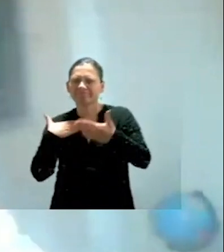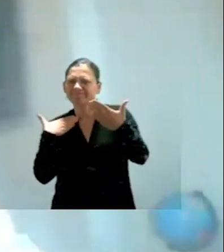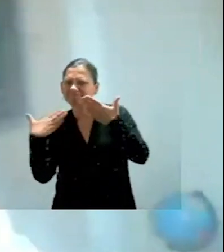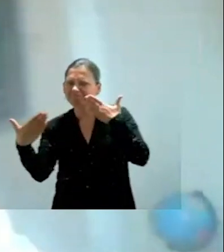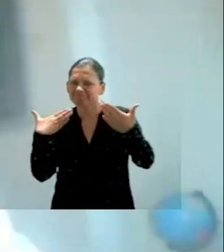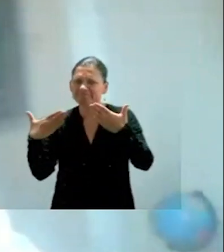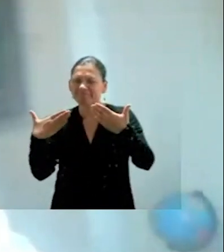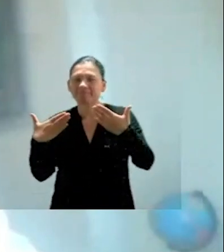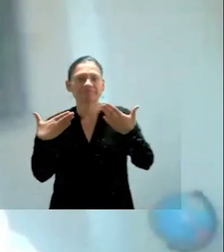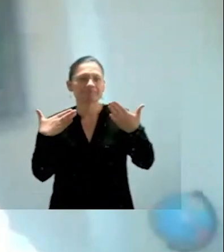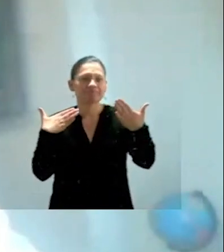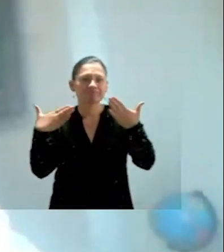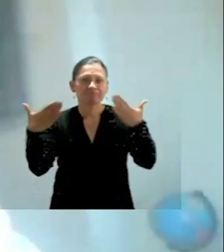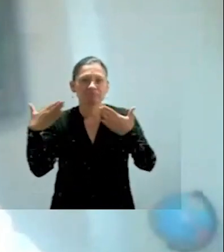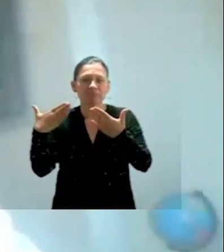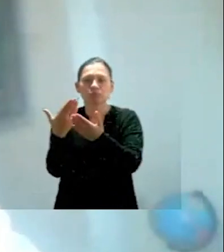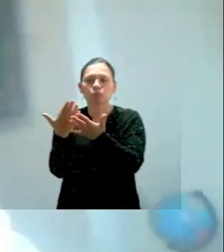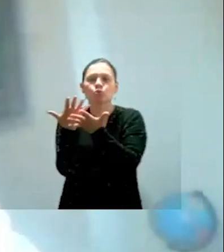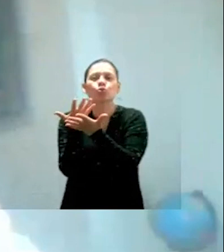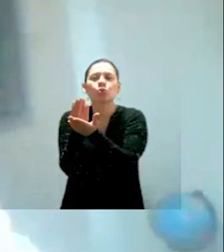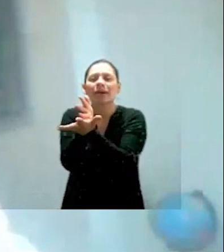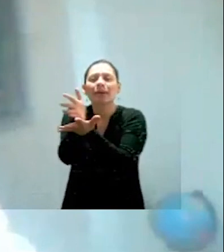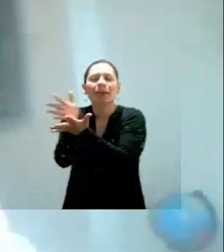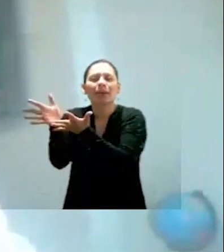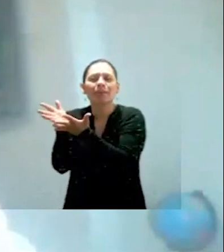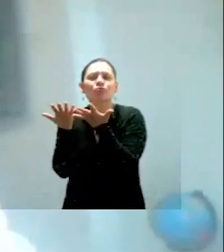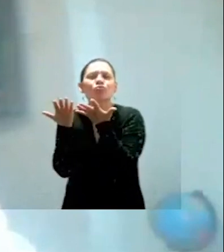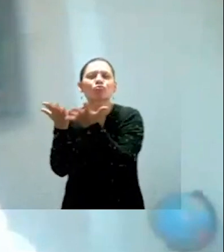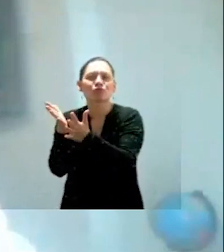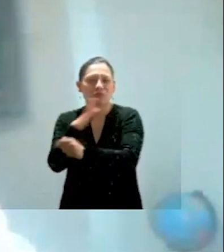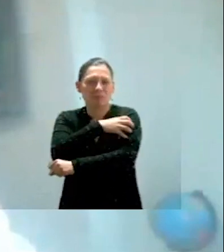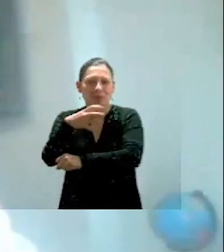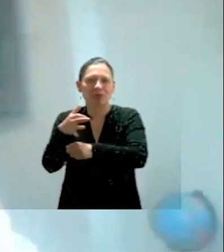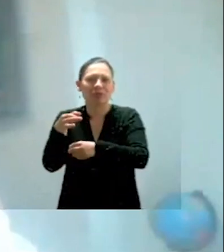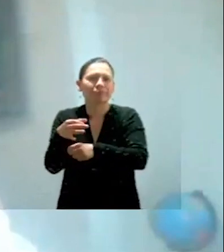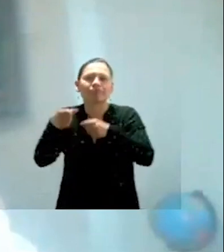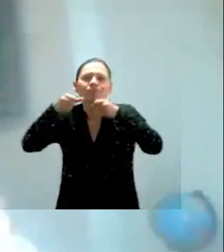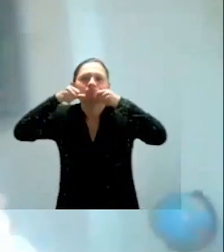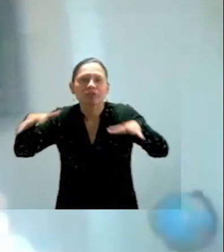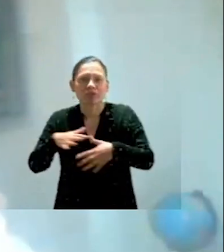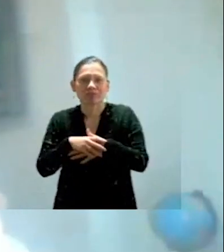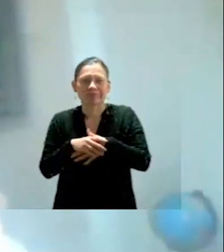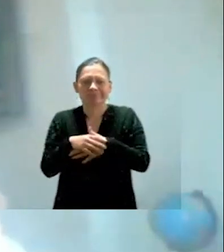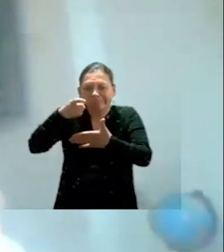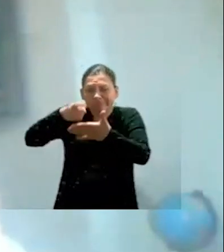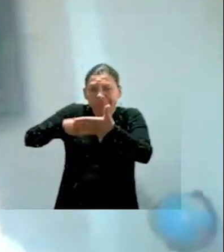más difíciles. De manera que, si eso es así, habría que irse